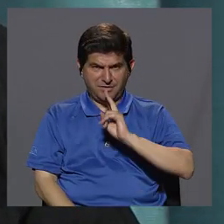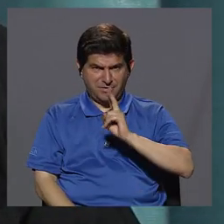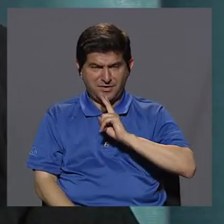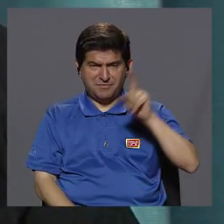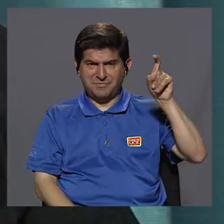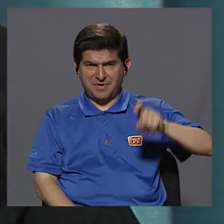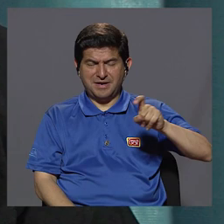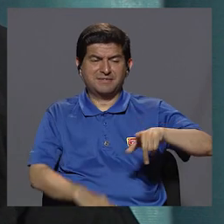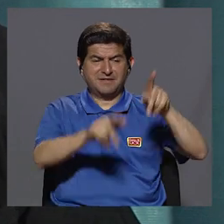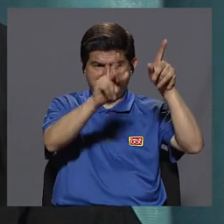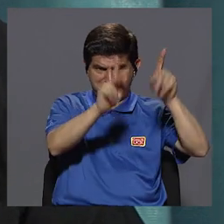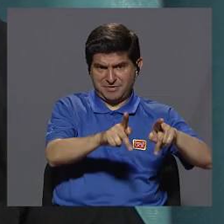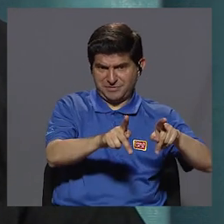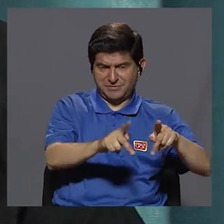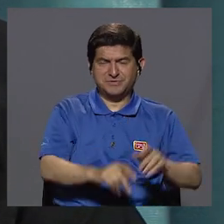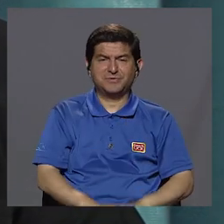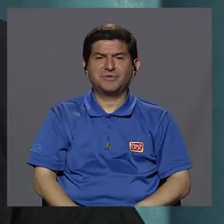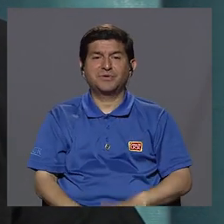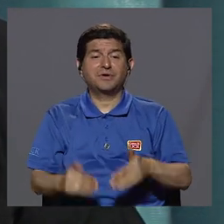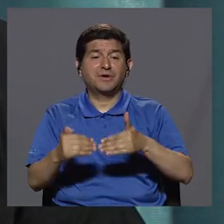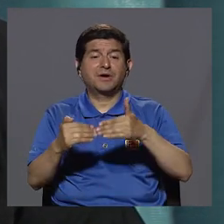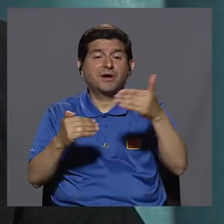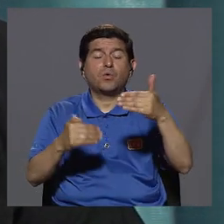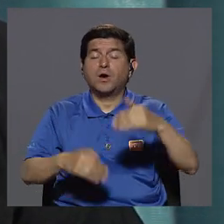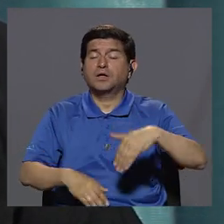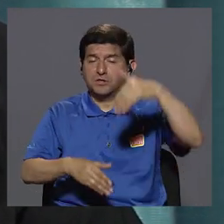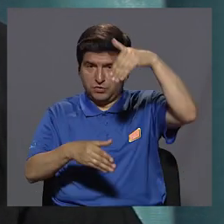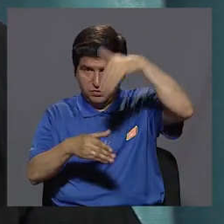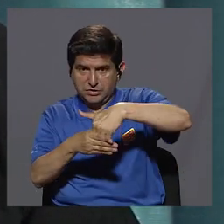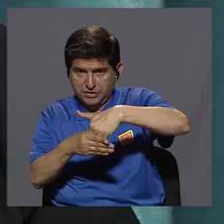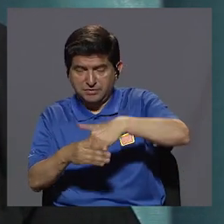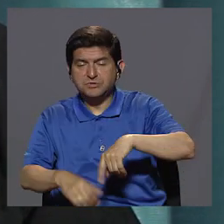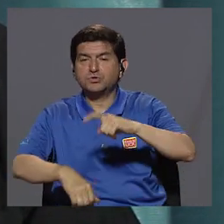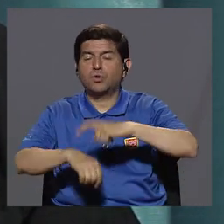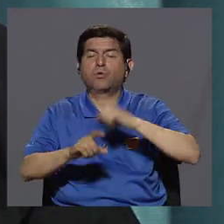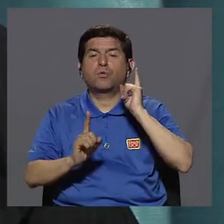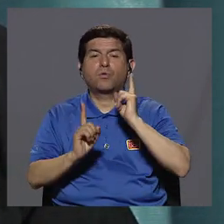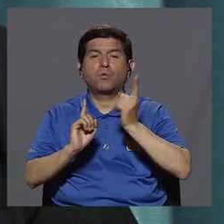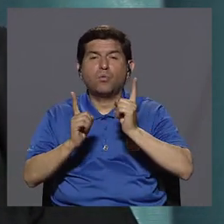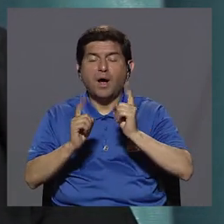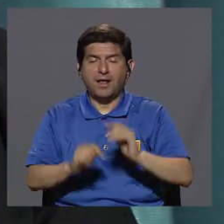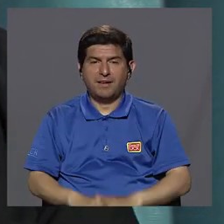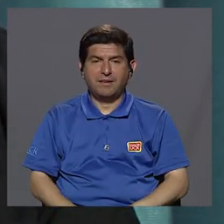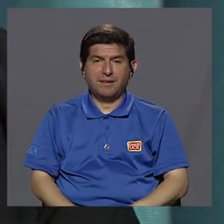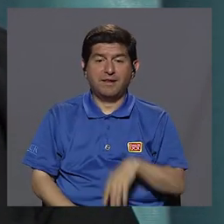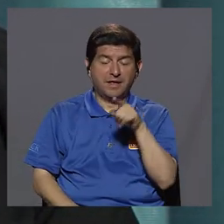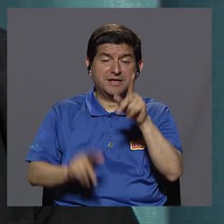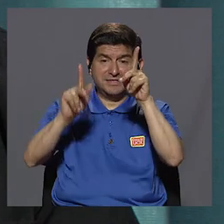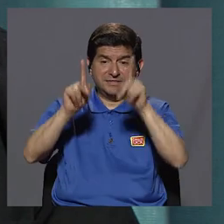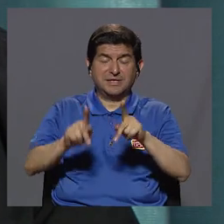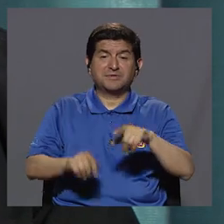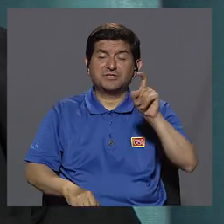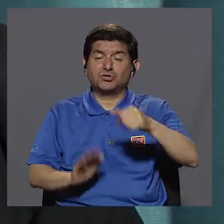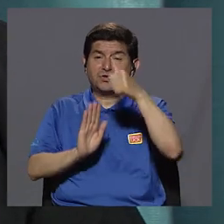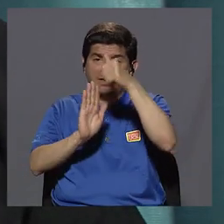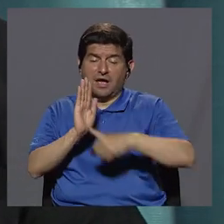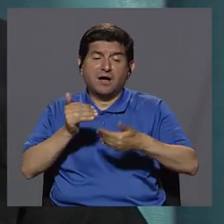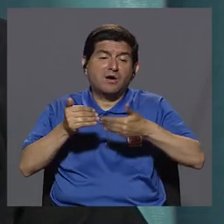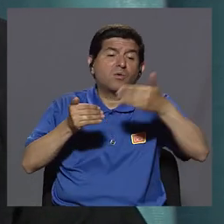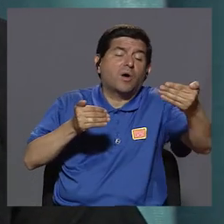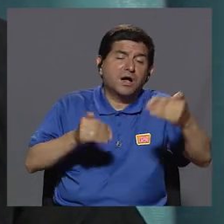necesita ese paciente cuando intervenirlo en qué momento cuando se convierte en un paciente quirúrgico